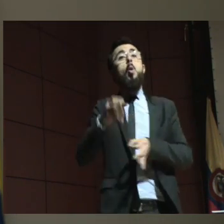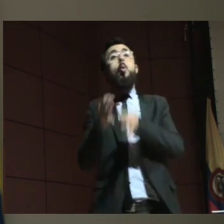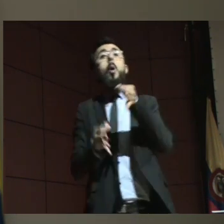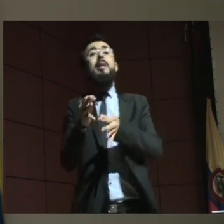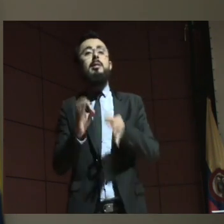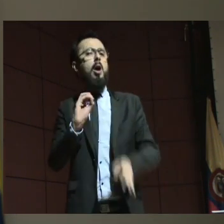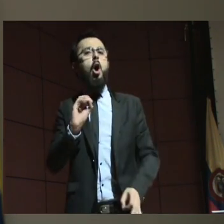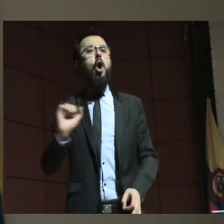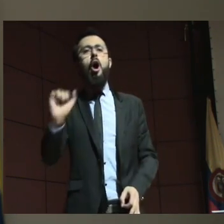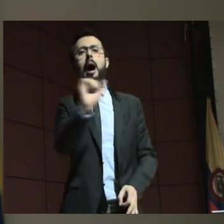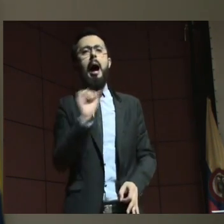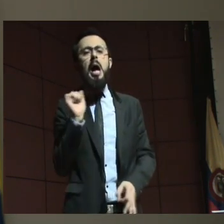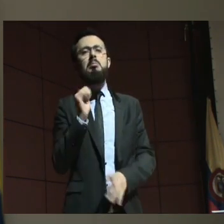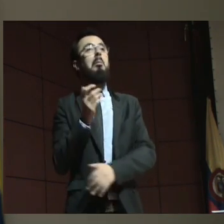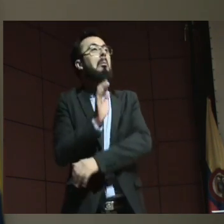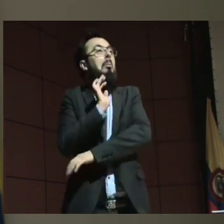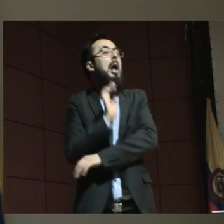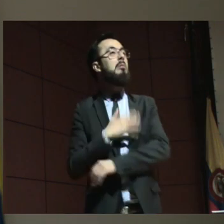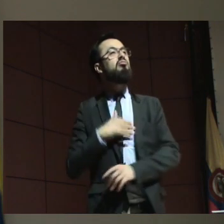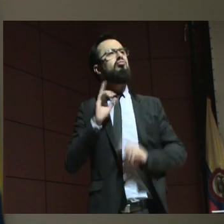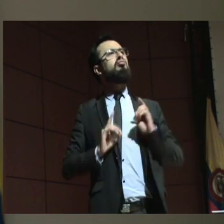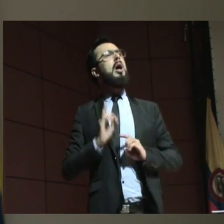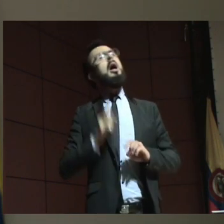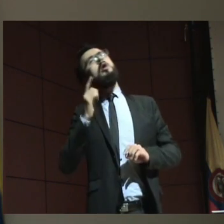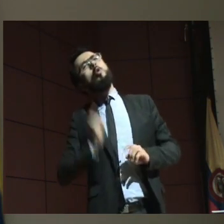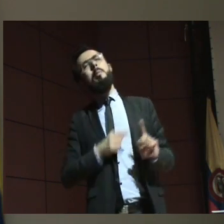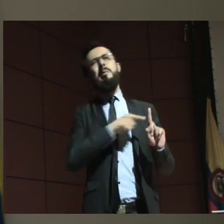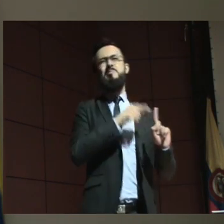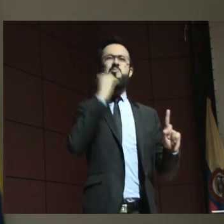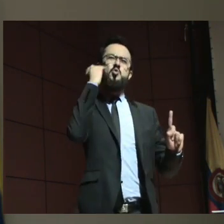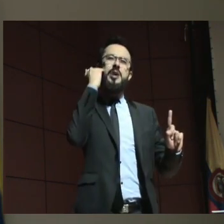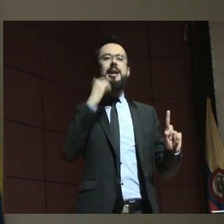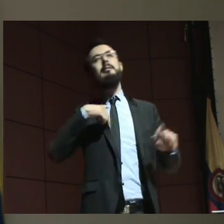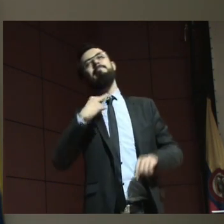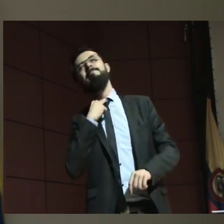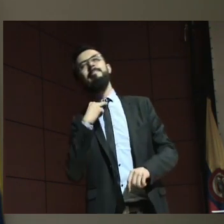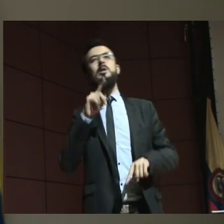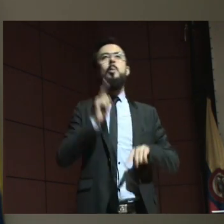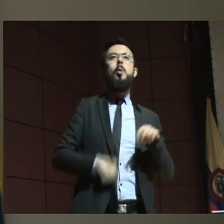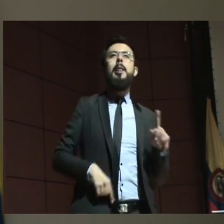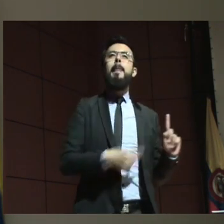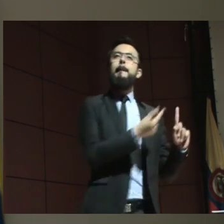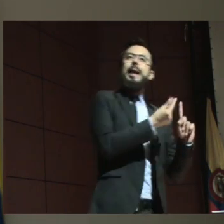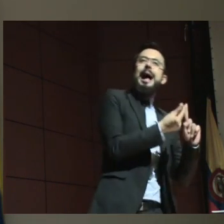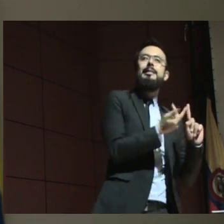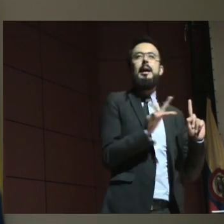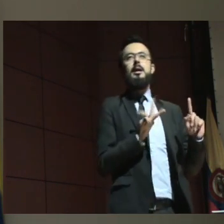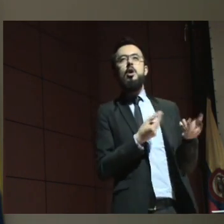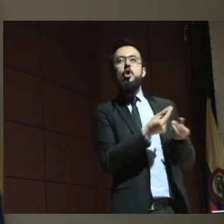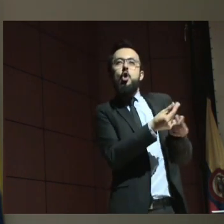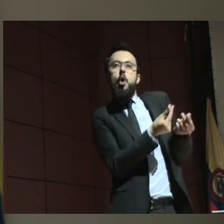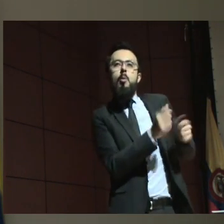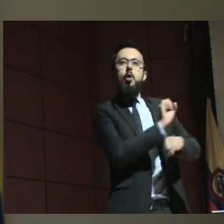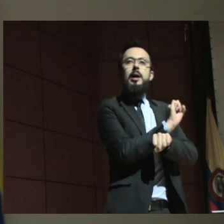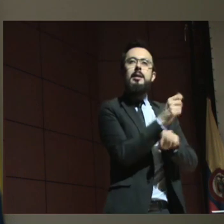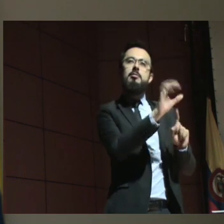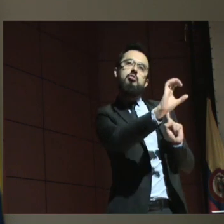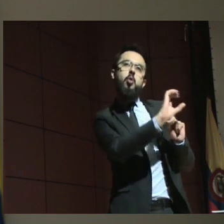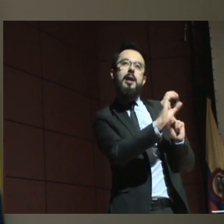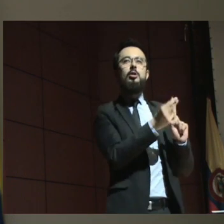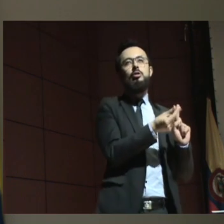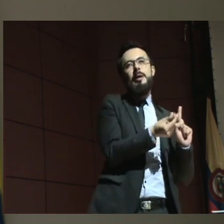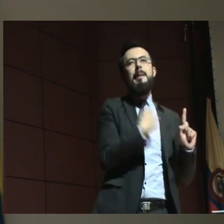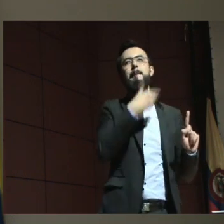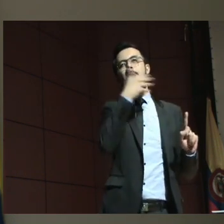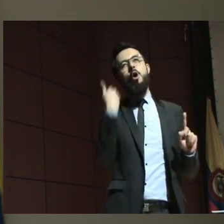toman decisiones sobre la guarda, pensando en que la persona ideal para manejar el patrimonio es el padre o el esposo, sin consultar de ninguna